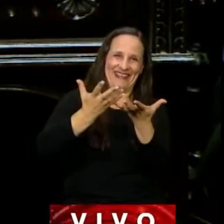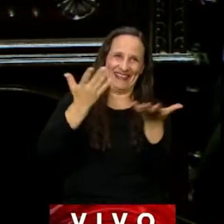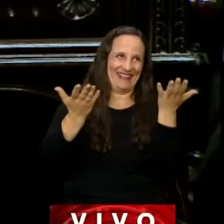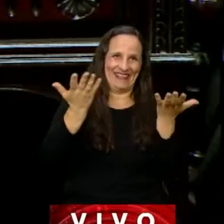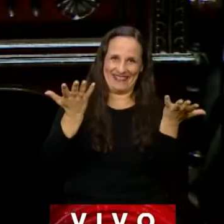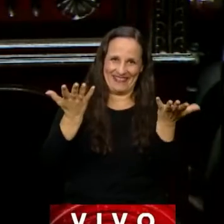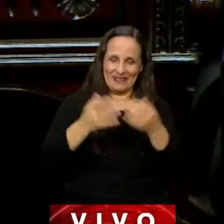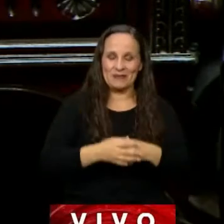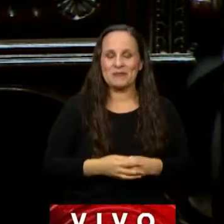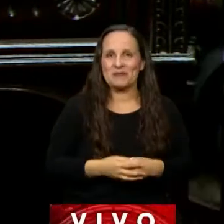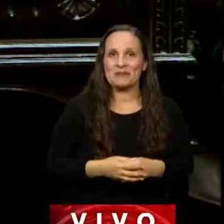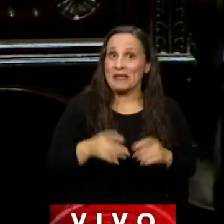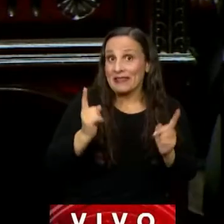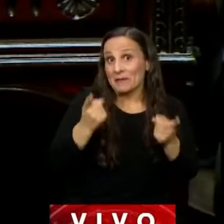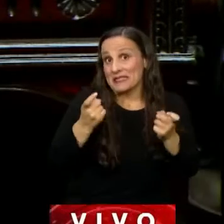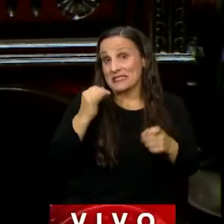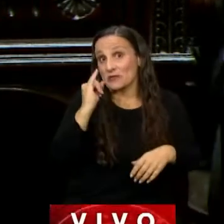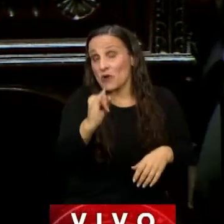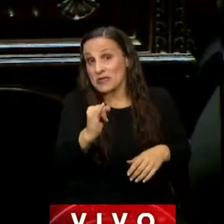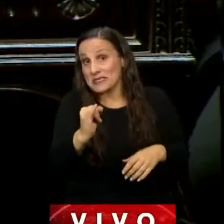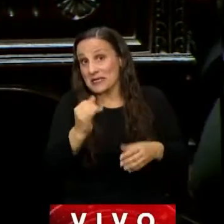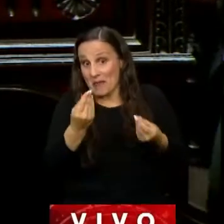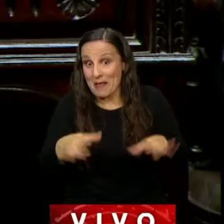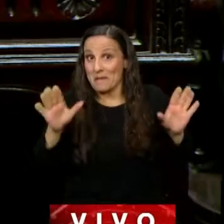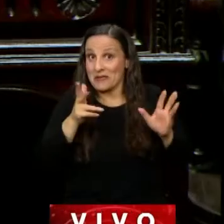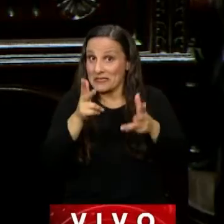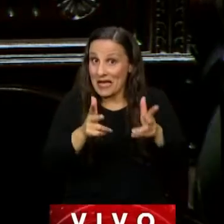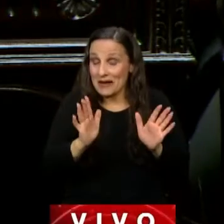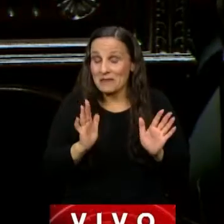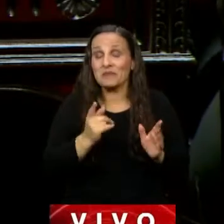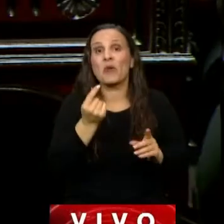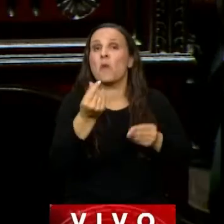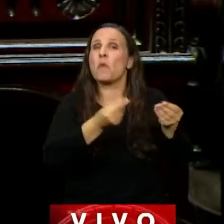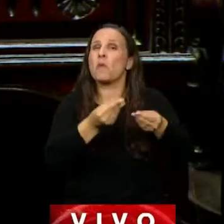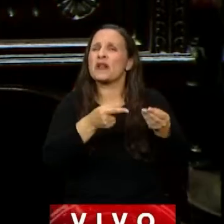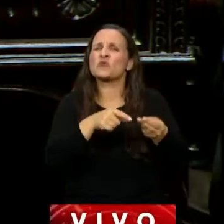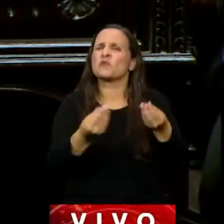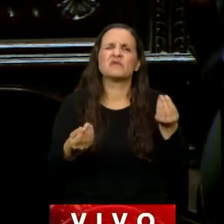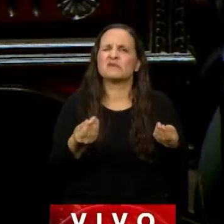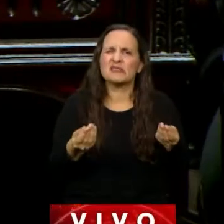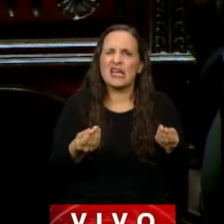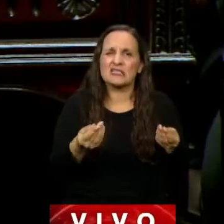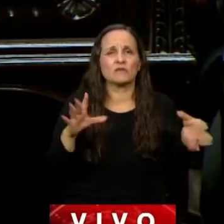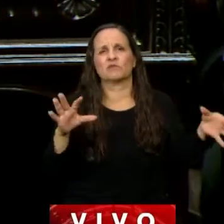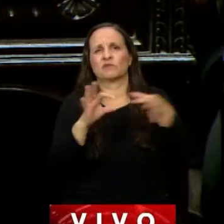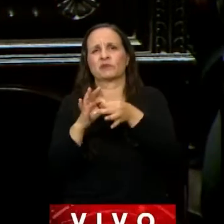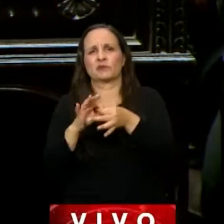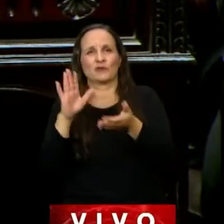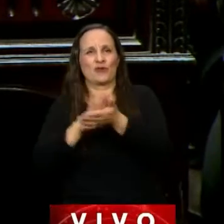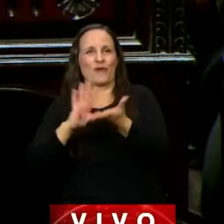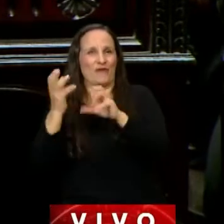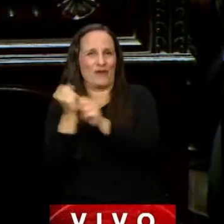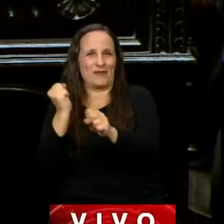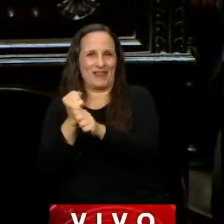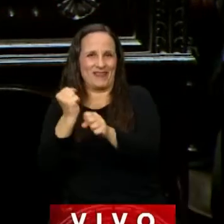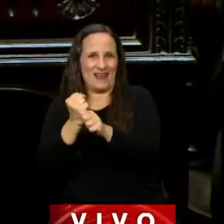Necesito decir también, como introducción, que obviamente el presupuesto es una herramienta de gestión. Es un